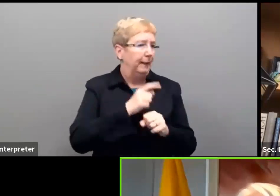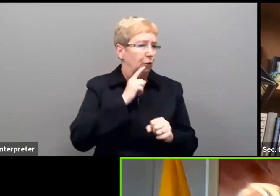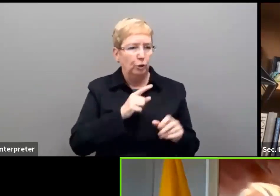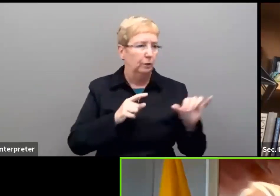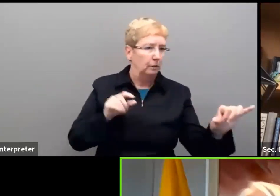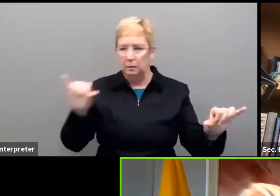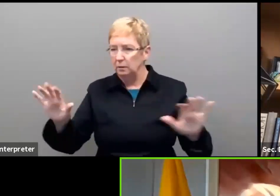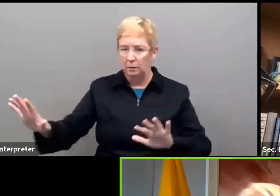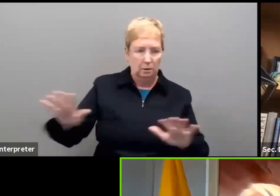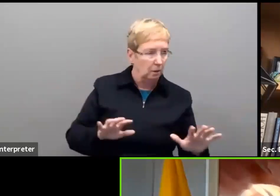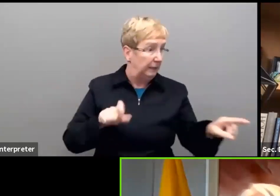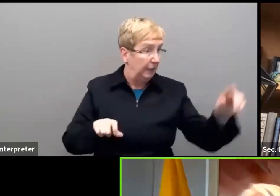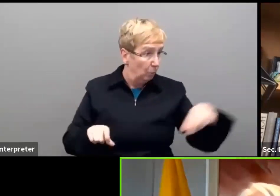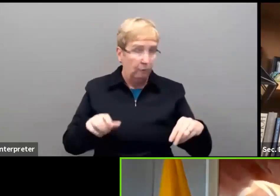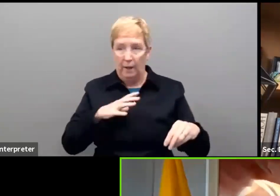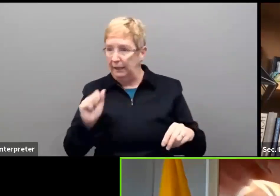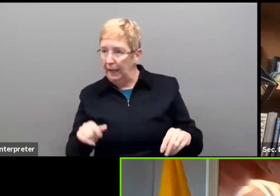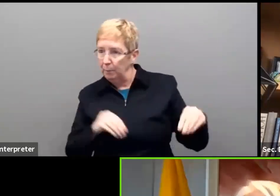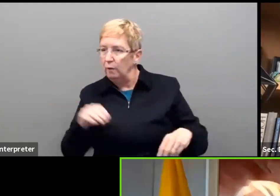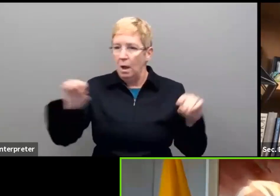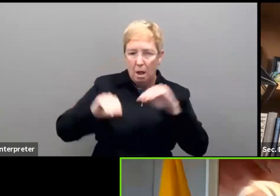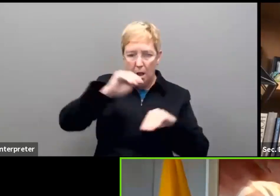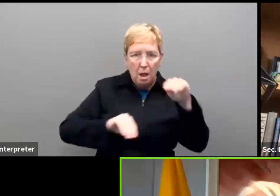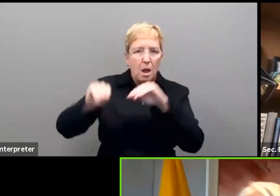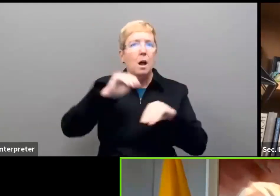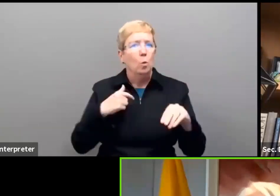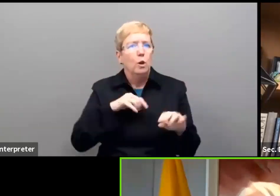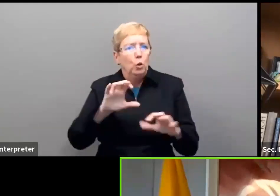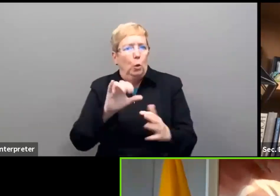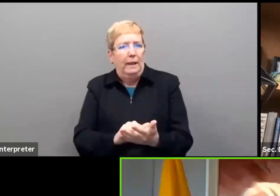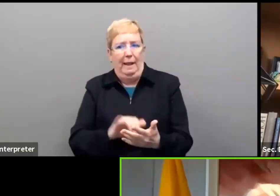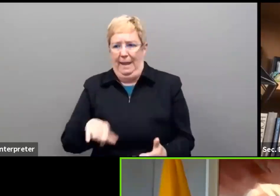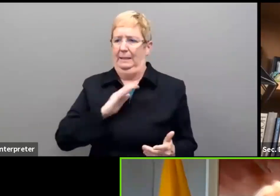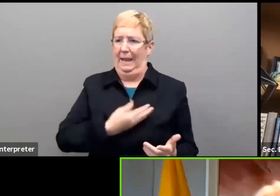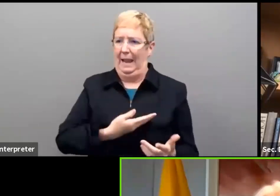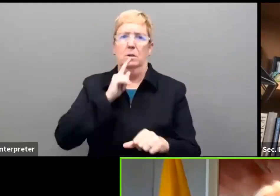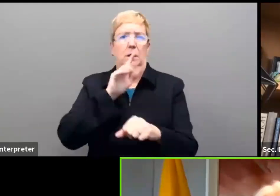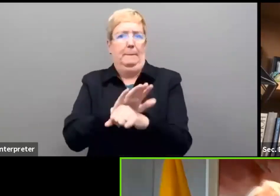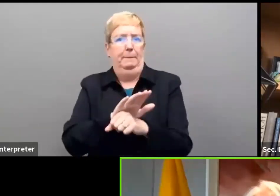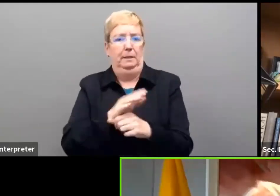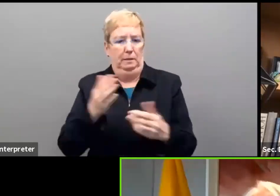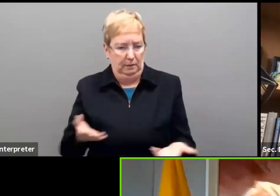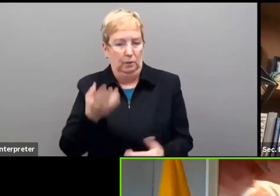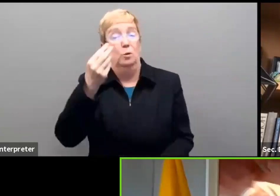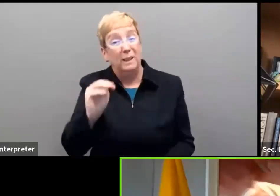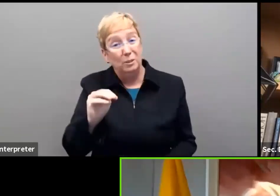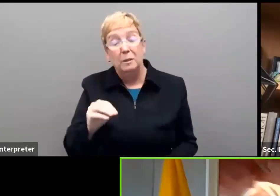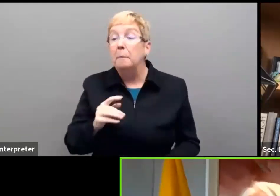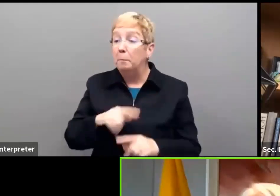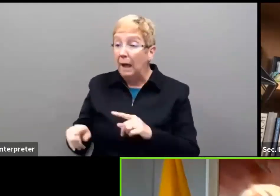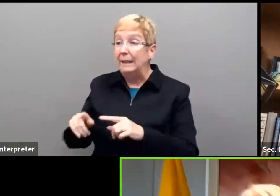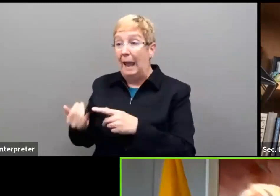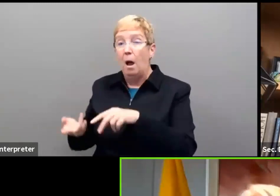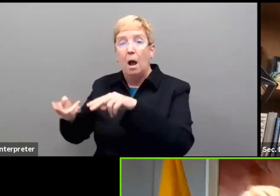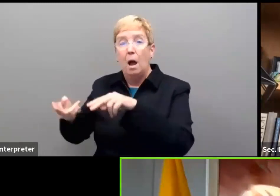Nuestro traslado regional está bien programado. Queremos asegurar de que todos los pacientes reciban los cuidados necesarios. Ese